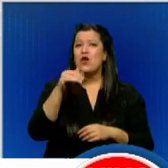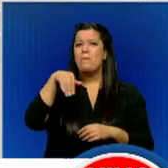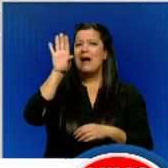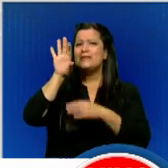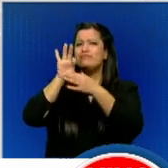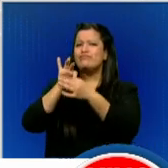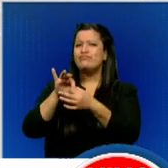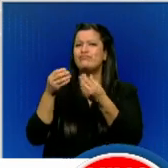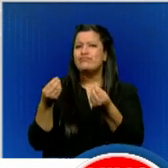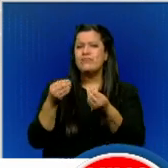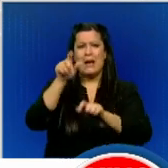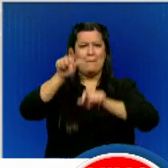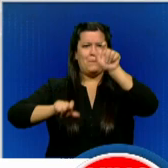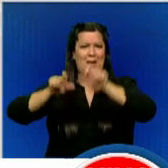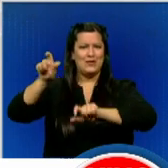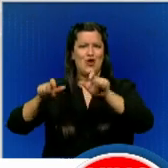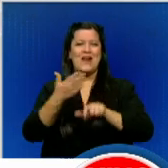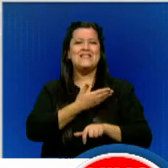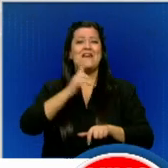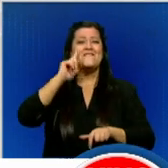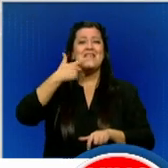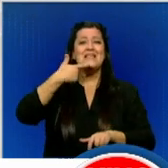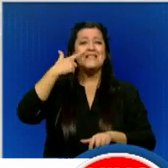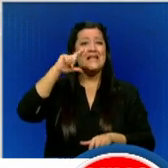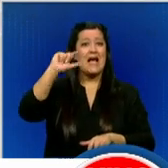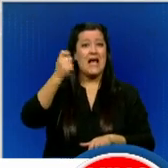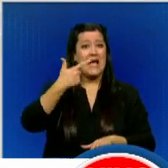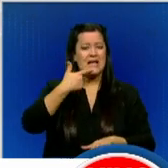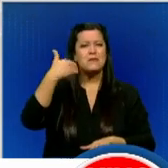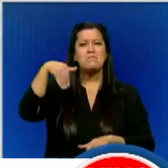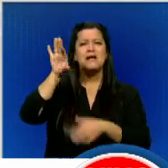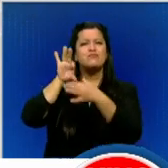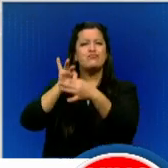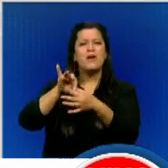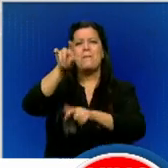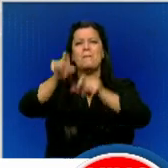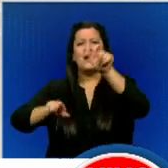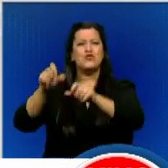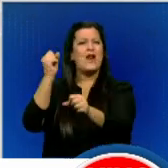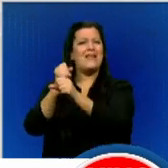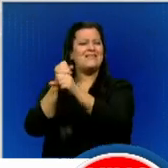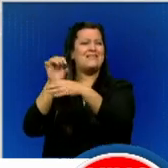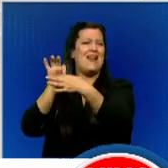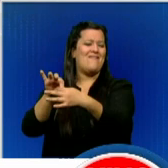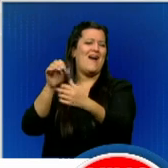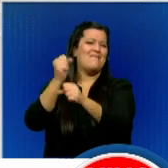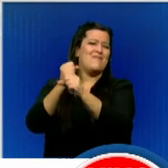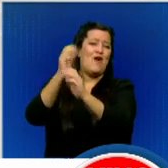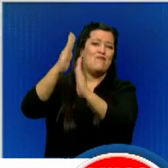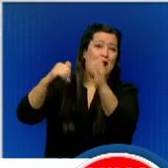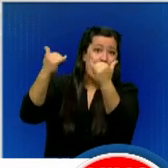a las personas físicas básicamente a los trabajadores en relación de dependencia